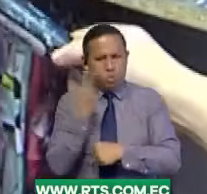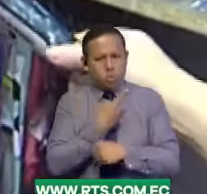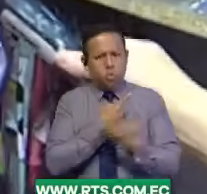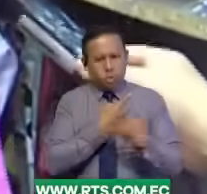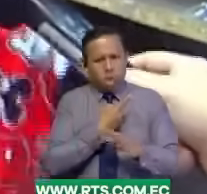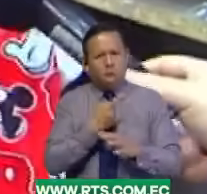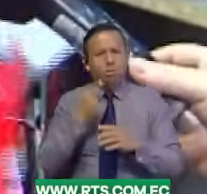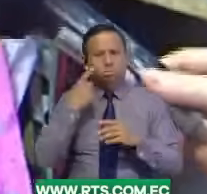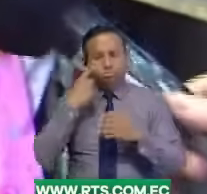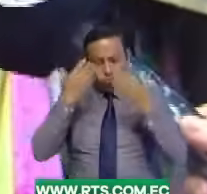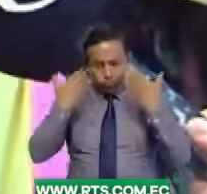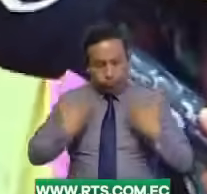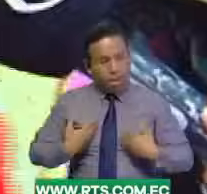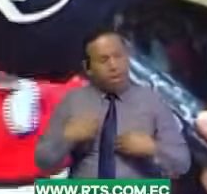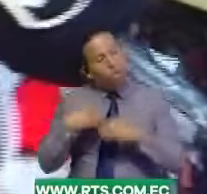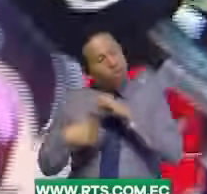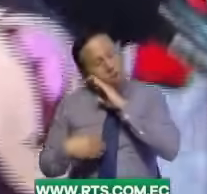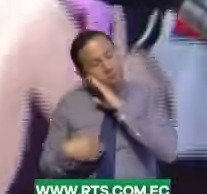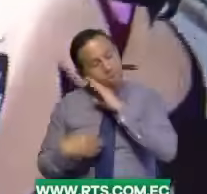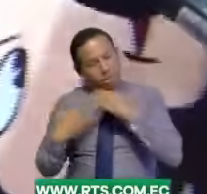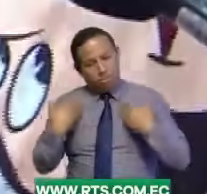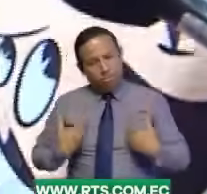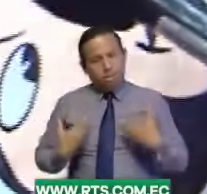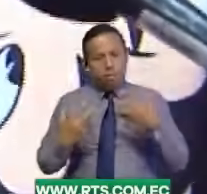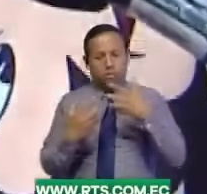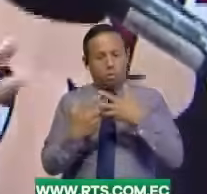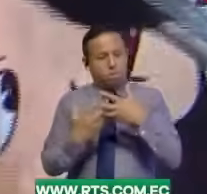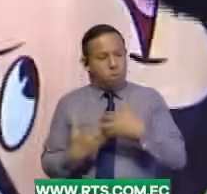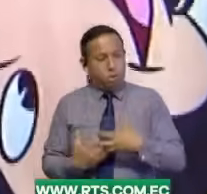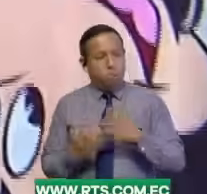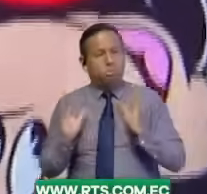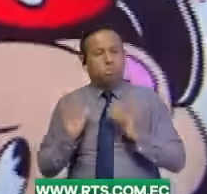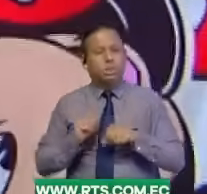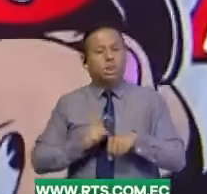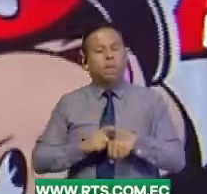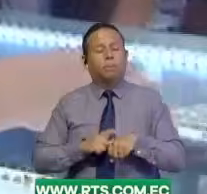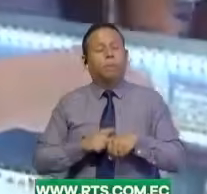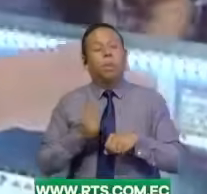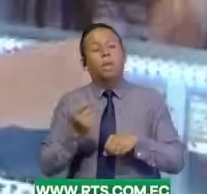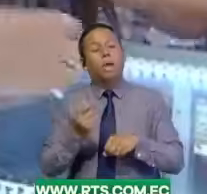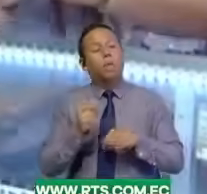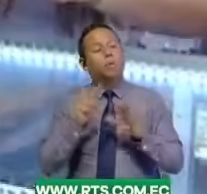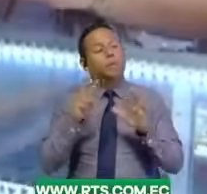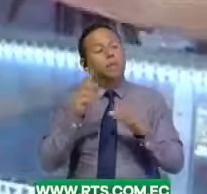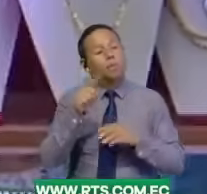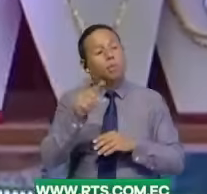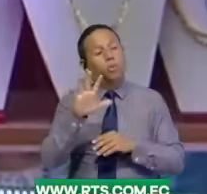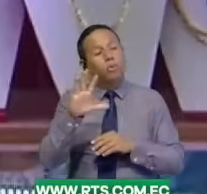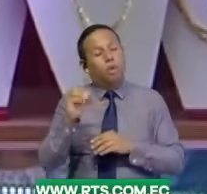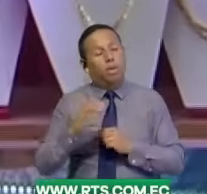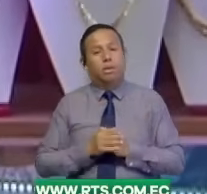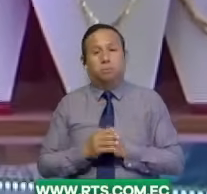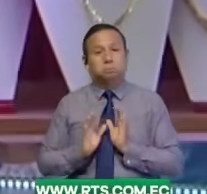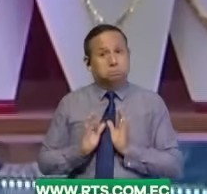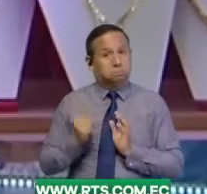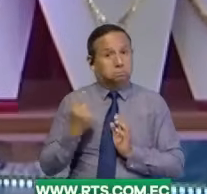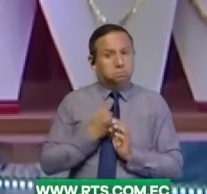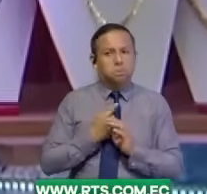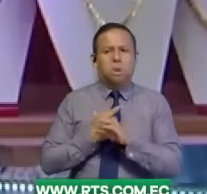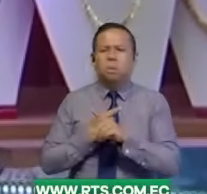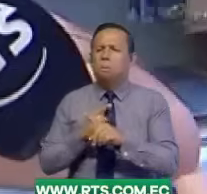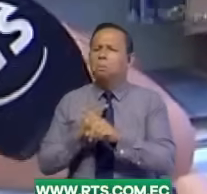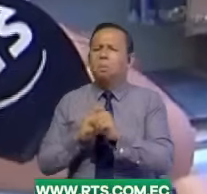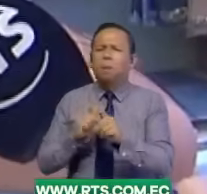nuestras lindas pijamas. Este de aquí, 2 piezas, a partir de $7.50. También cotizamos algo de